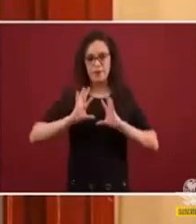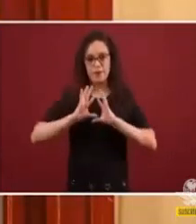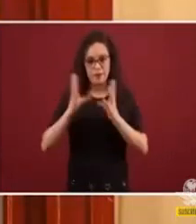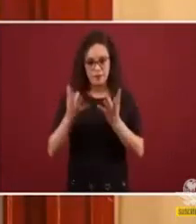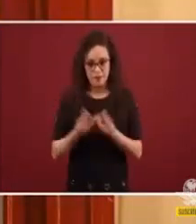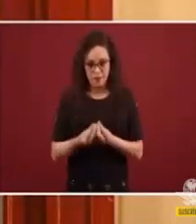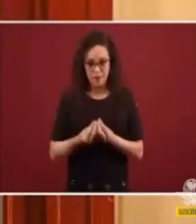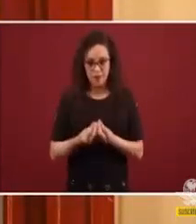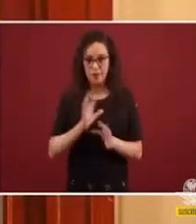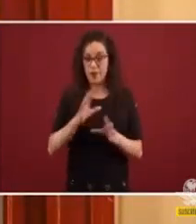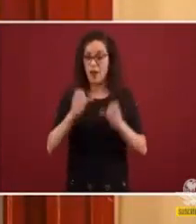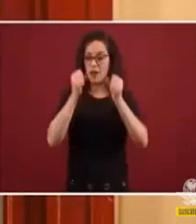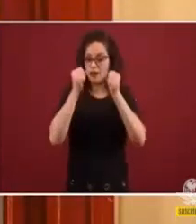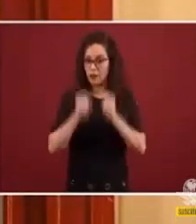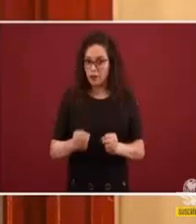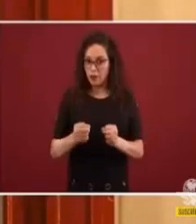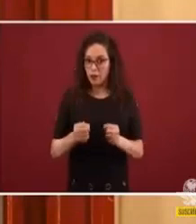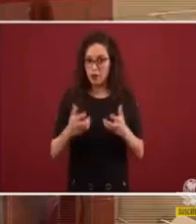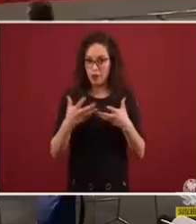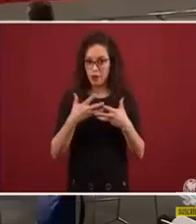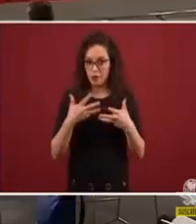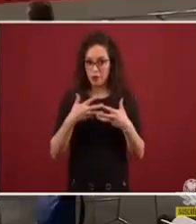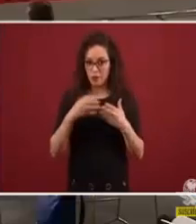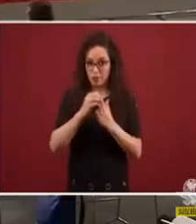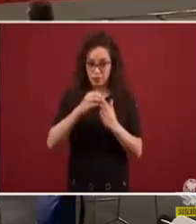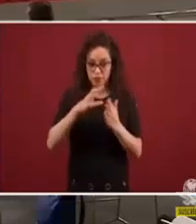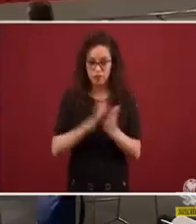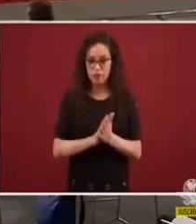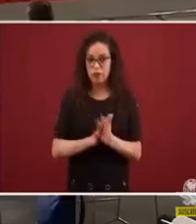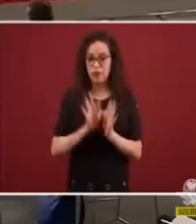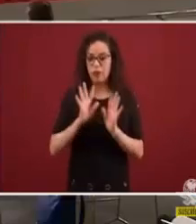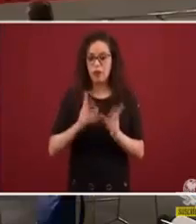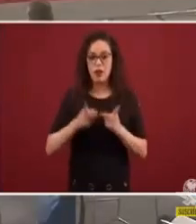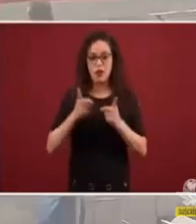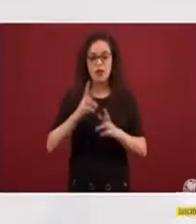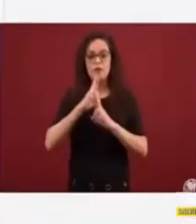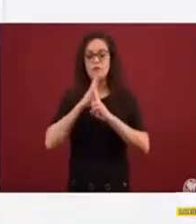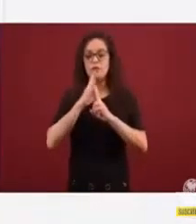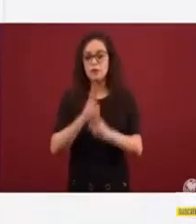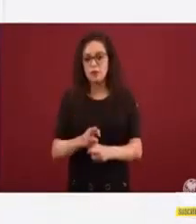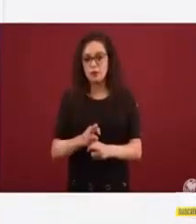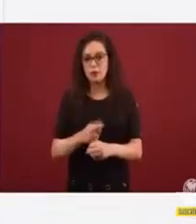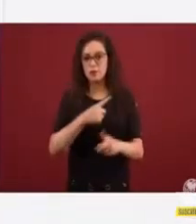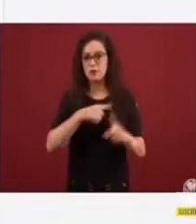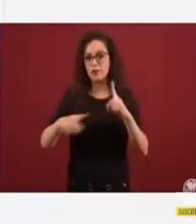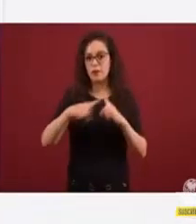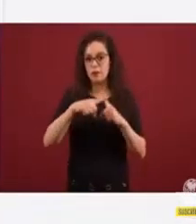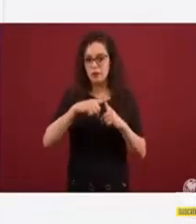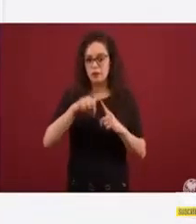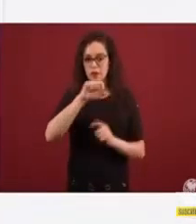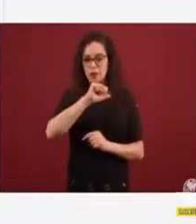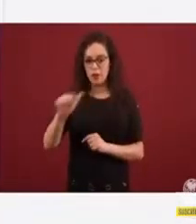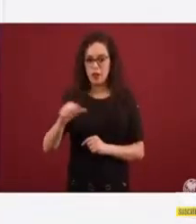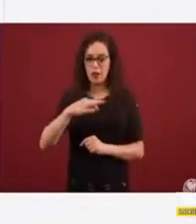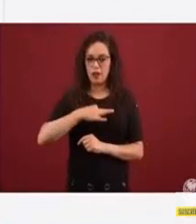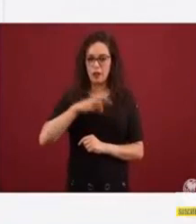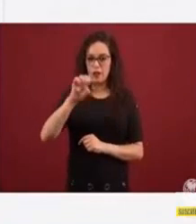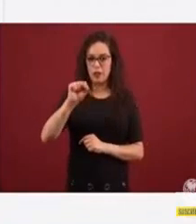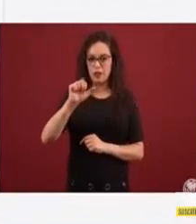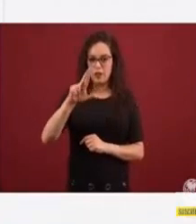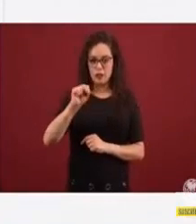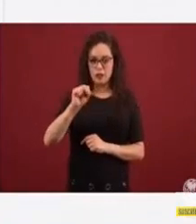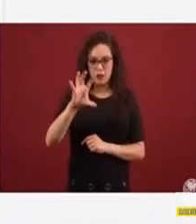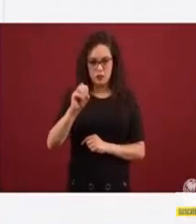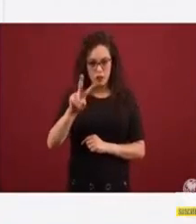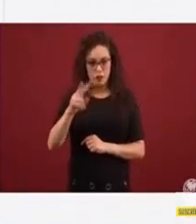son confirmadas es decir que ya tienen un resultado positivo a cubrir las ars co2 que